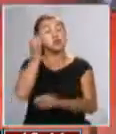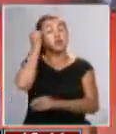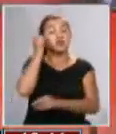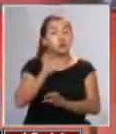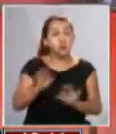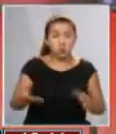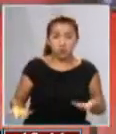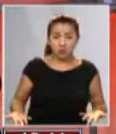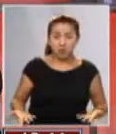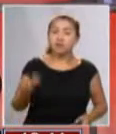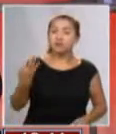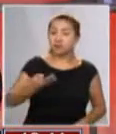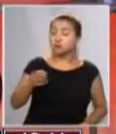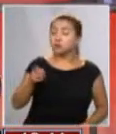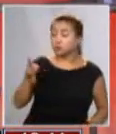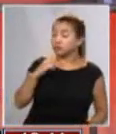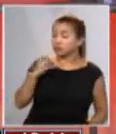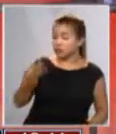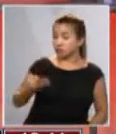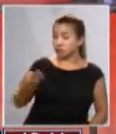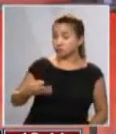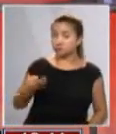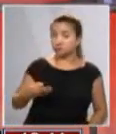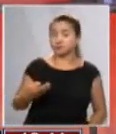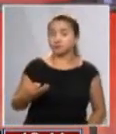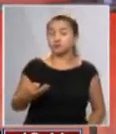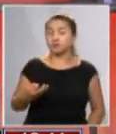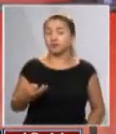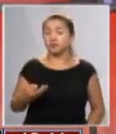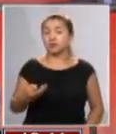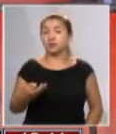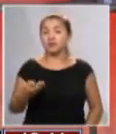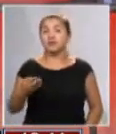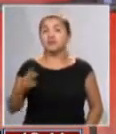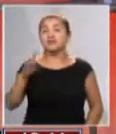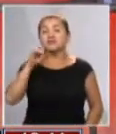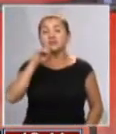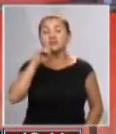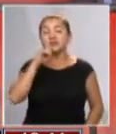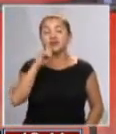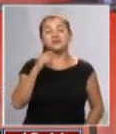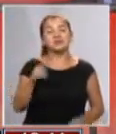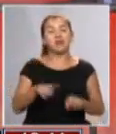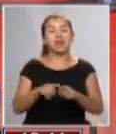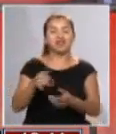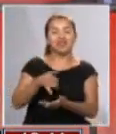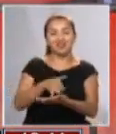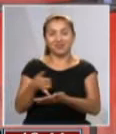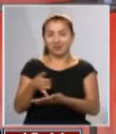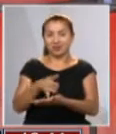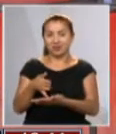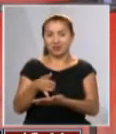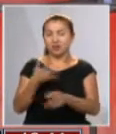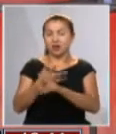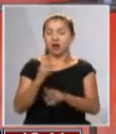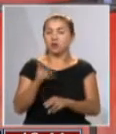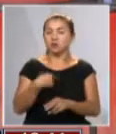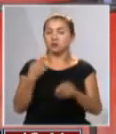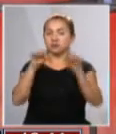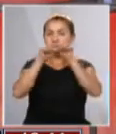nunca. Efectivamente, usted tiene razón. Eso da cuenta de las debilidades que tiene nuestro sistema